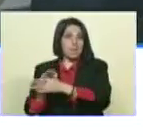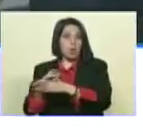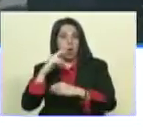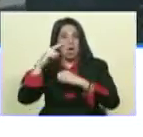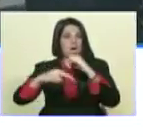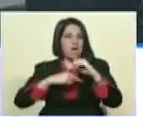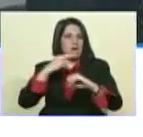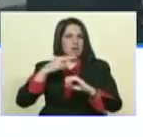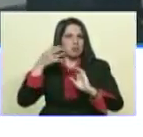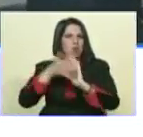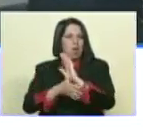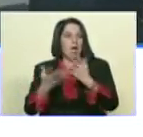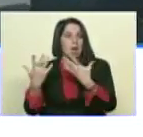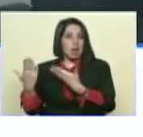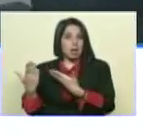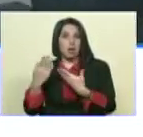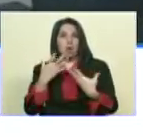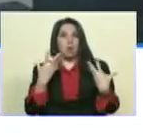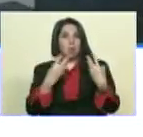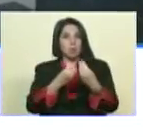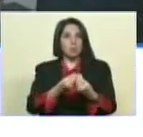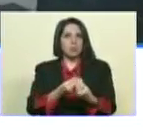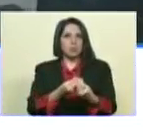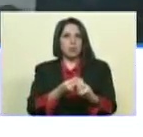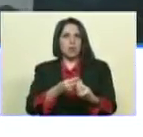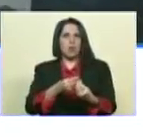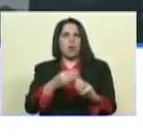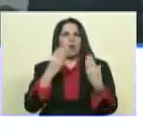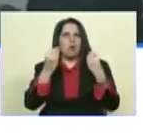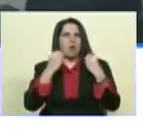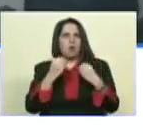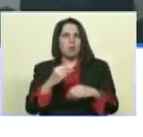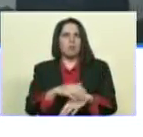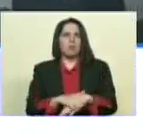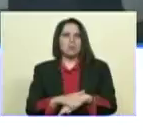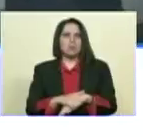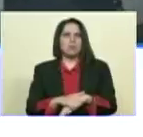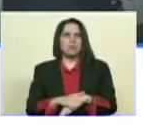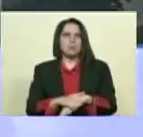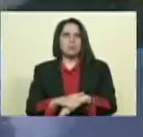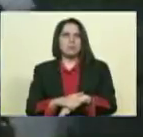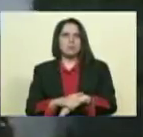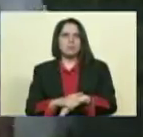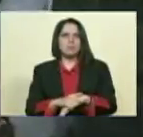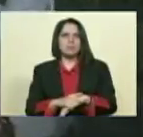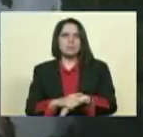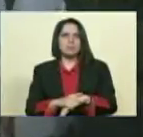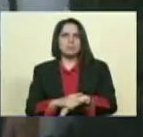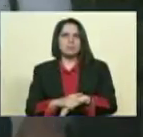a complementar la información desde Petare, Estado Miranda. Adelante.